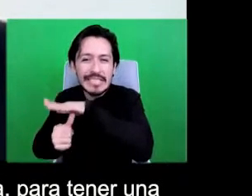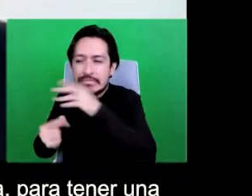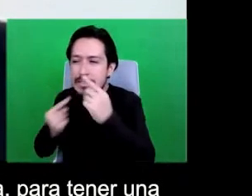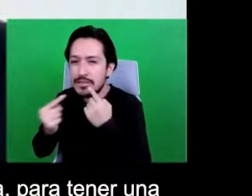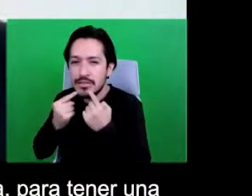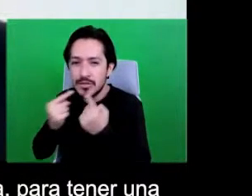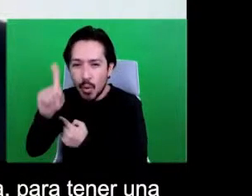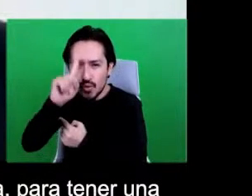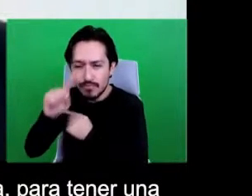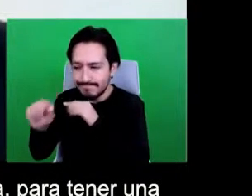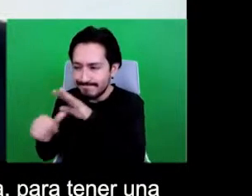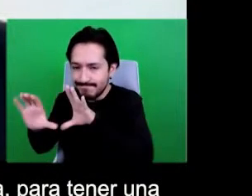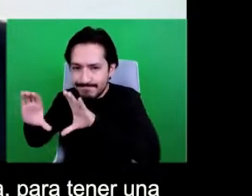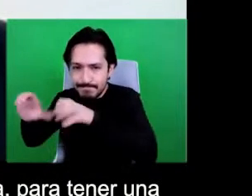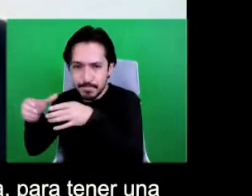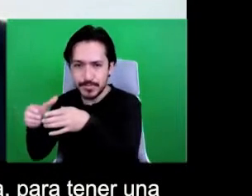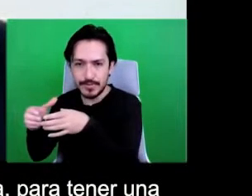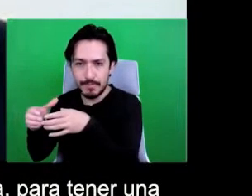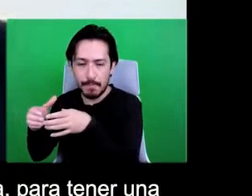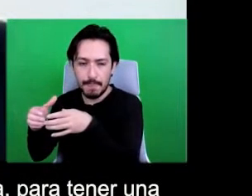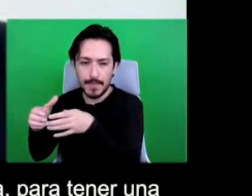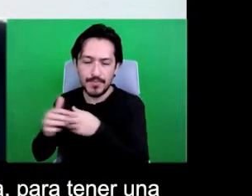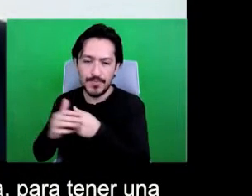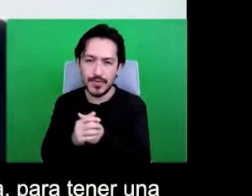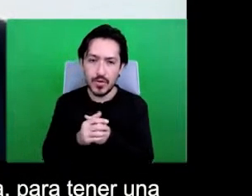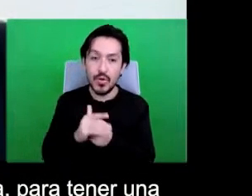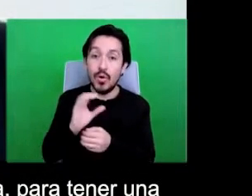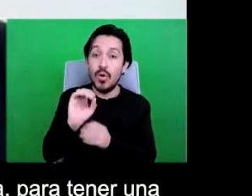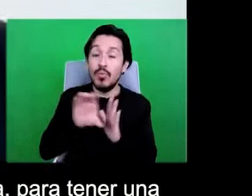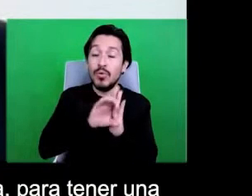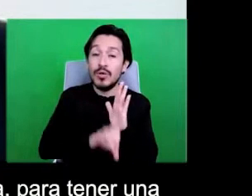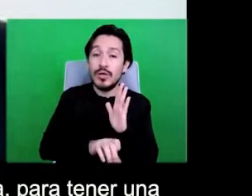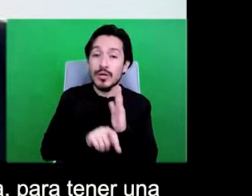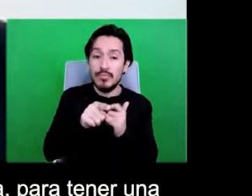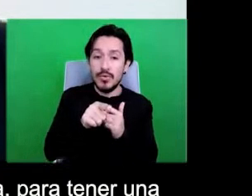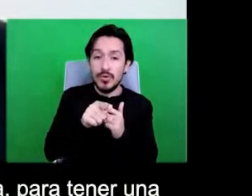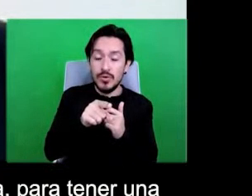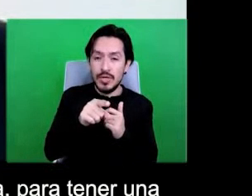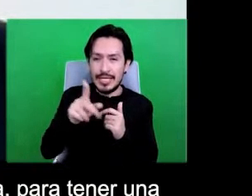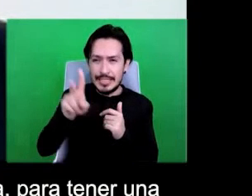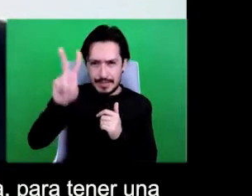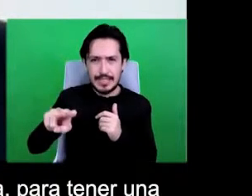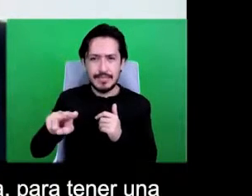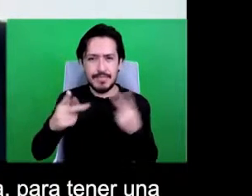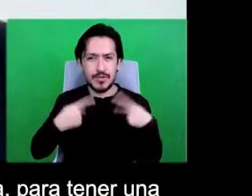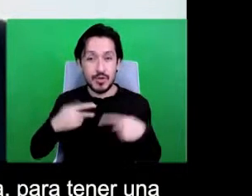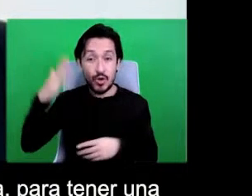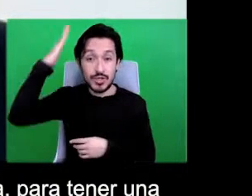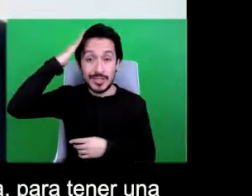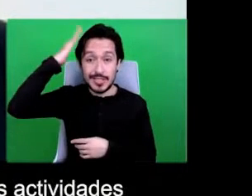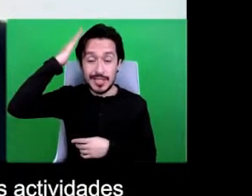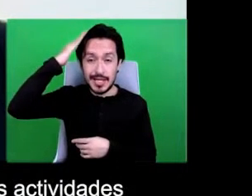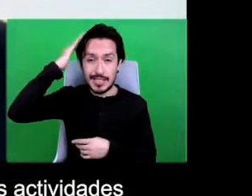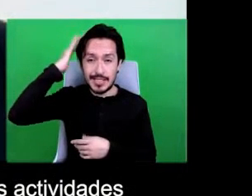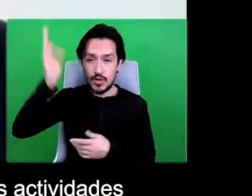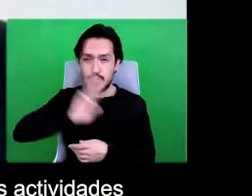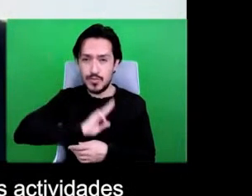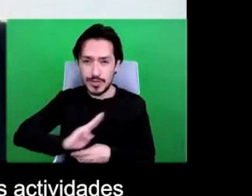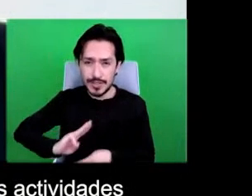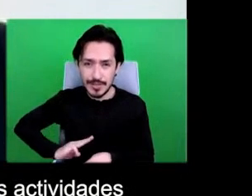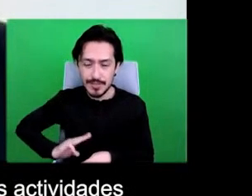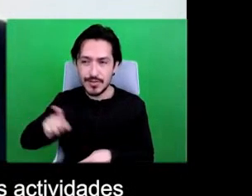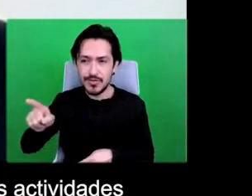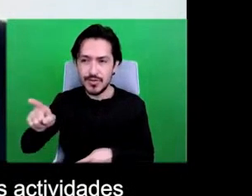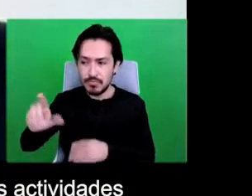Innovación para la Cultura, para tener una plenaria con los actores municipales y pues generar la política cultural a